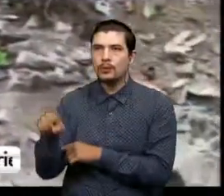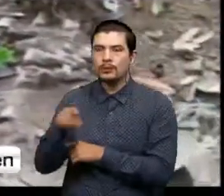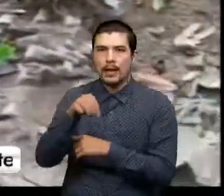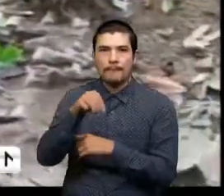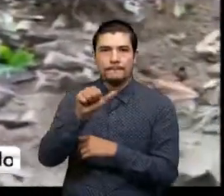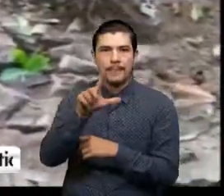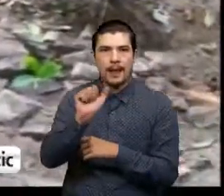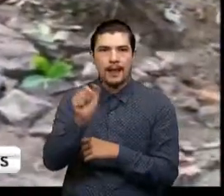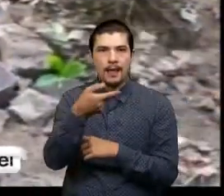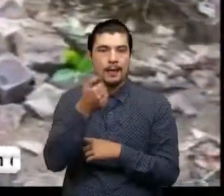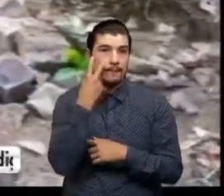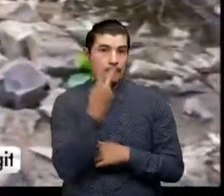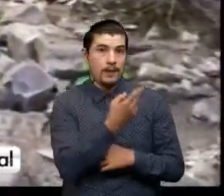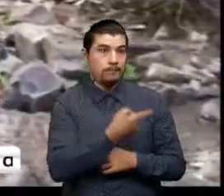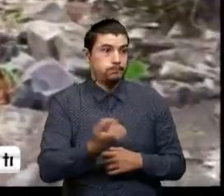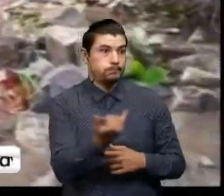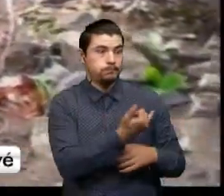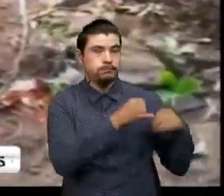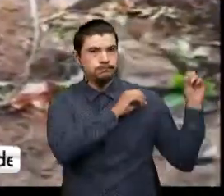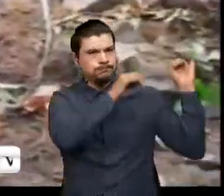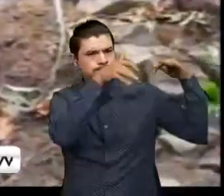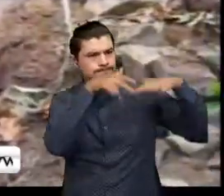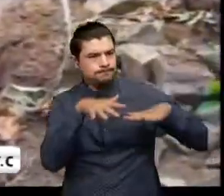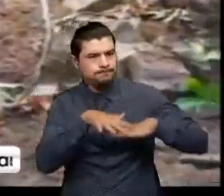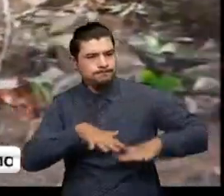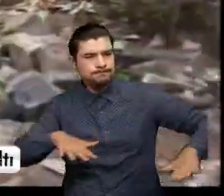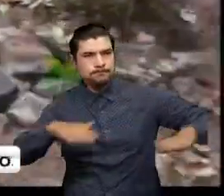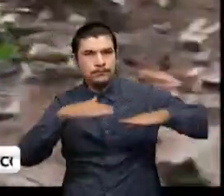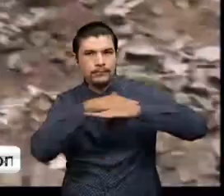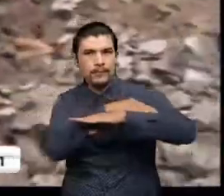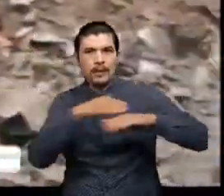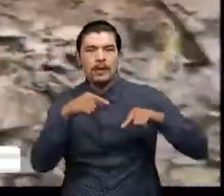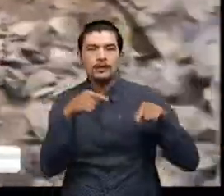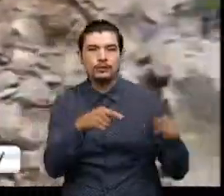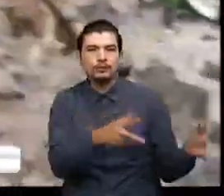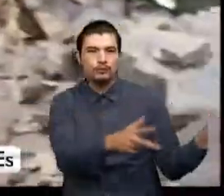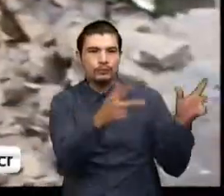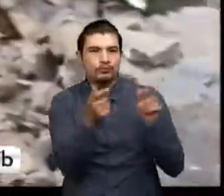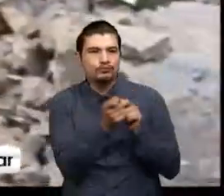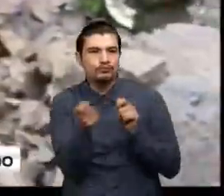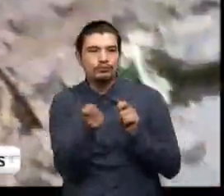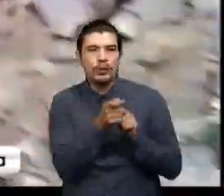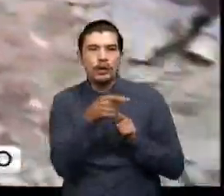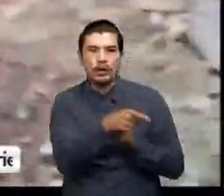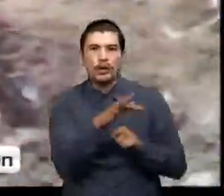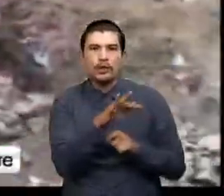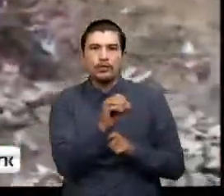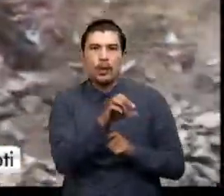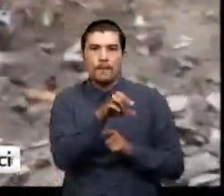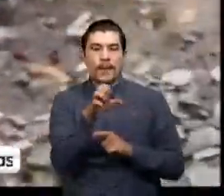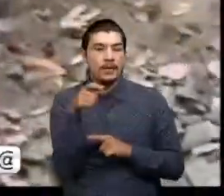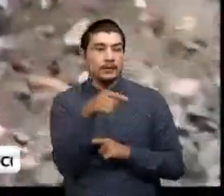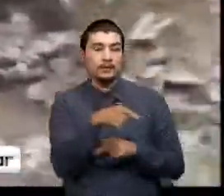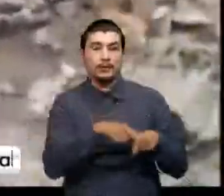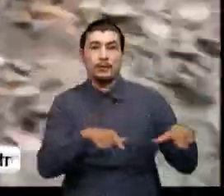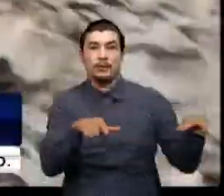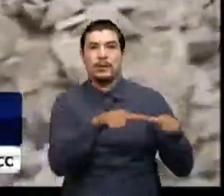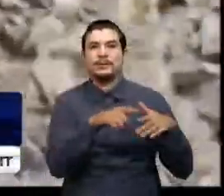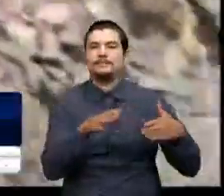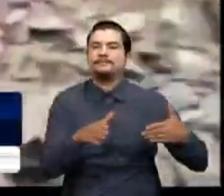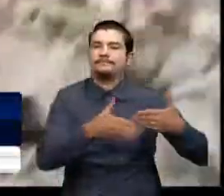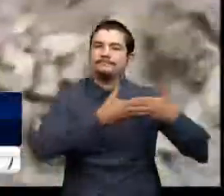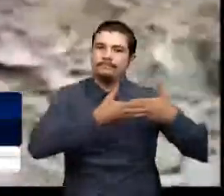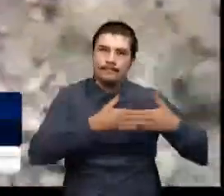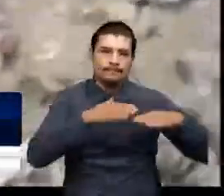este derrumbe que ustedes ven en sus pantallas y que se presenta en el puente llegando al sitio conocido como El Tope, tiene completamente cerrado el